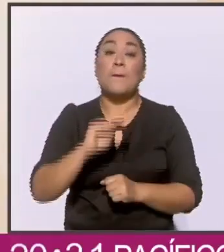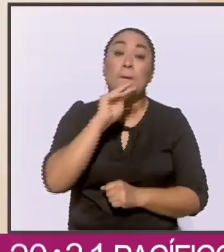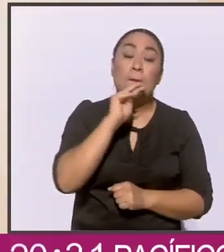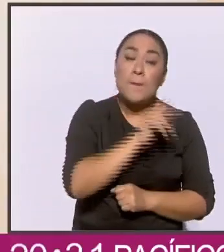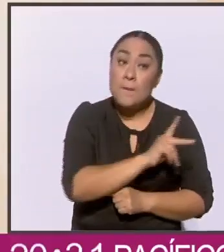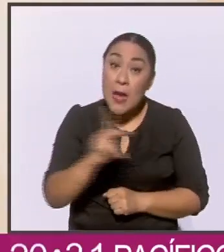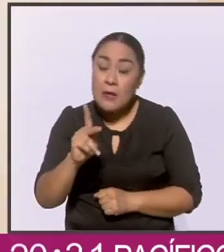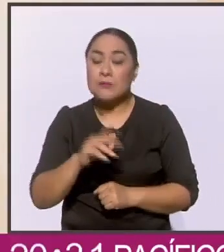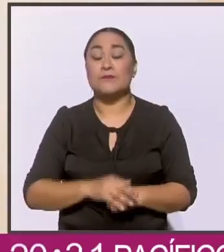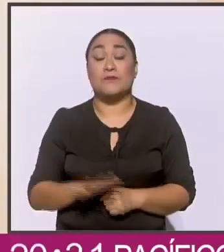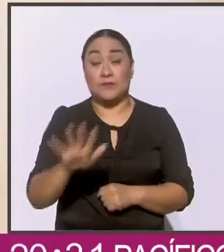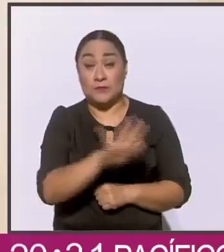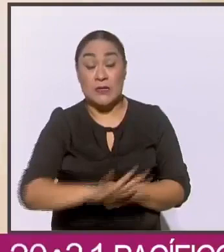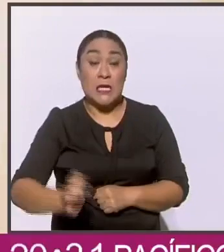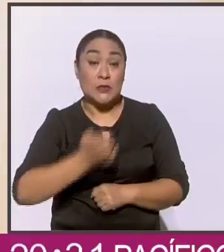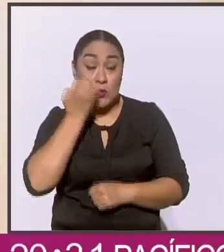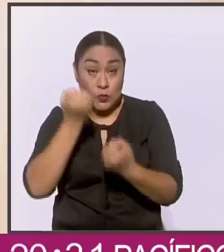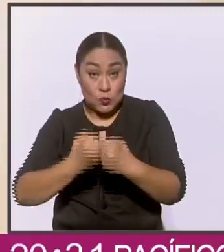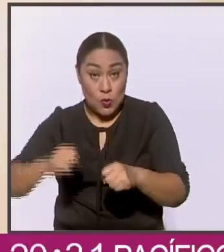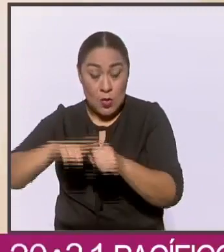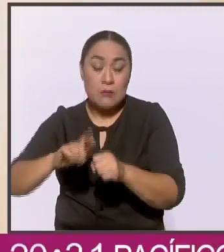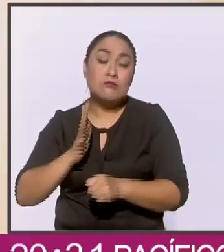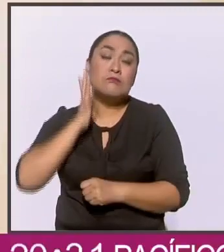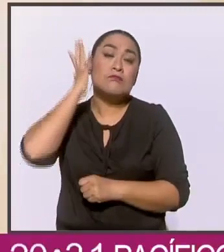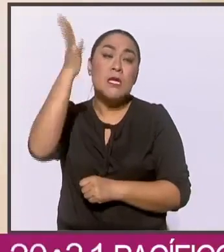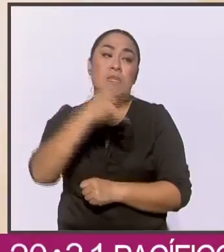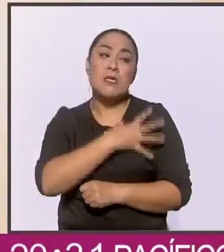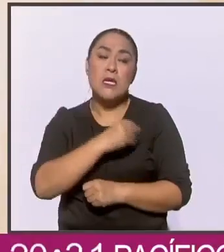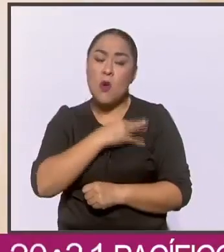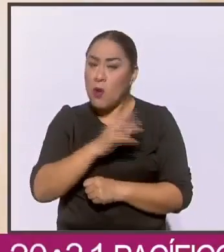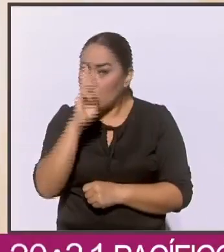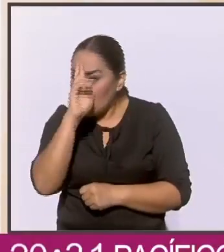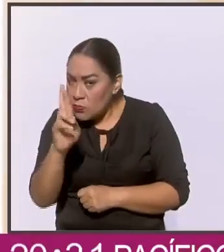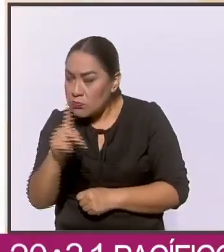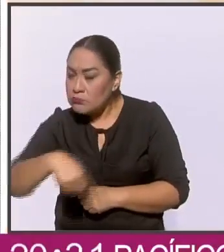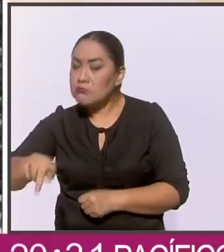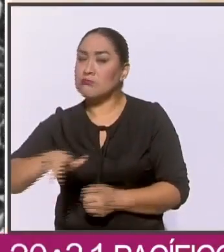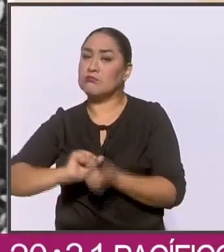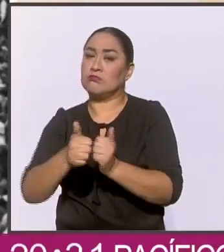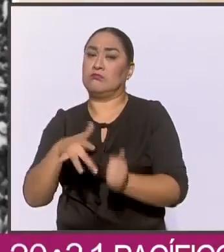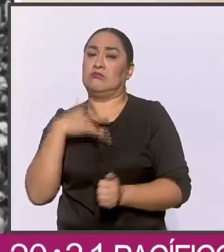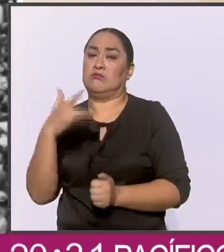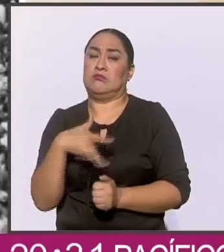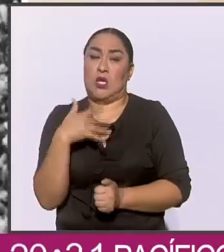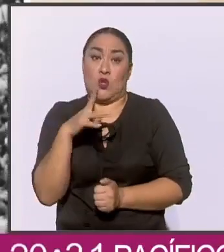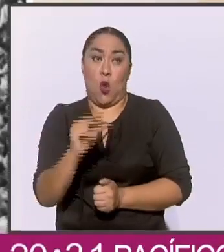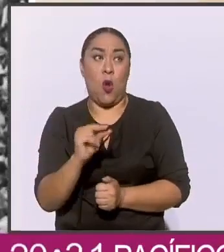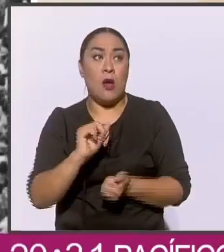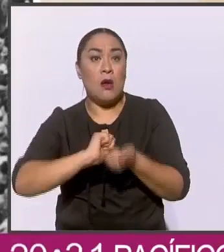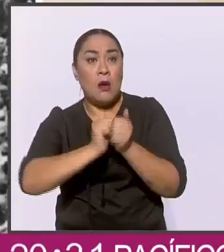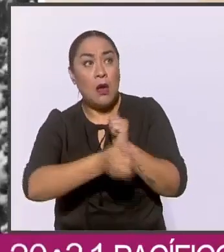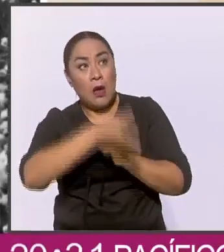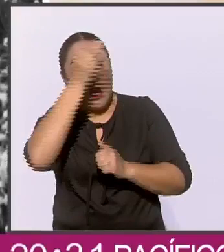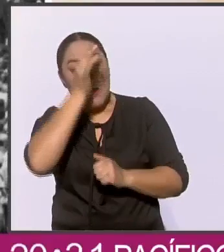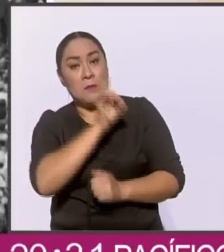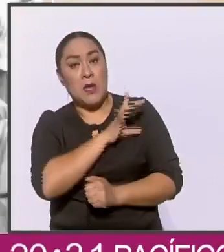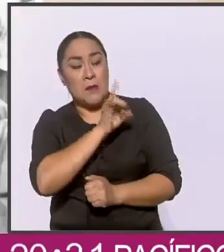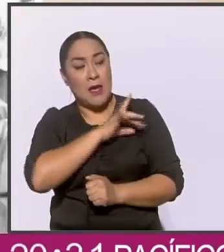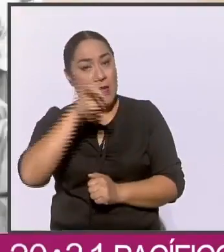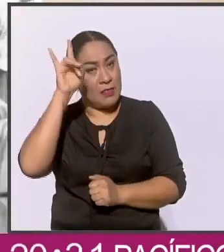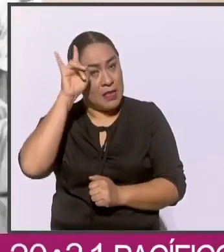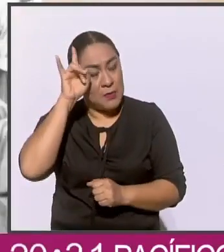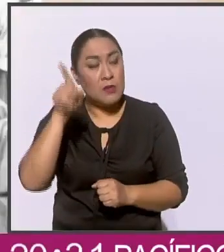la escuela socialista hará que vuestros hijos os respeten por convicción, no por miedo al diablo. El